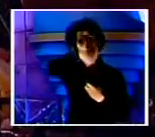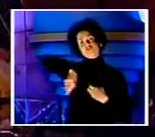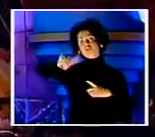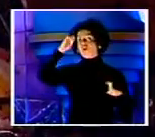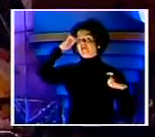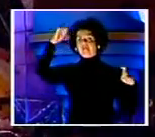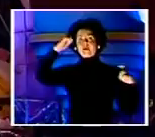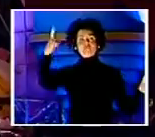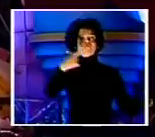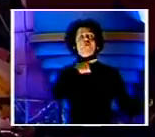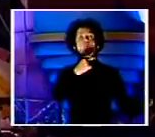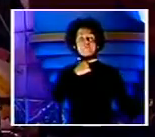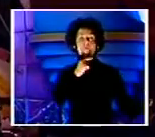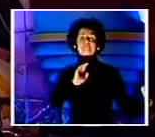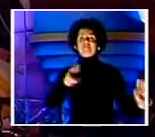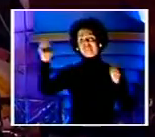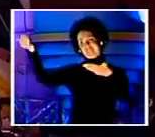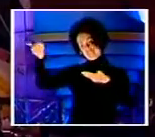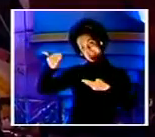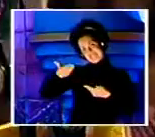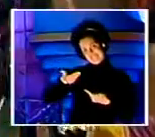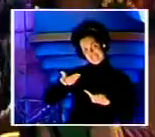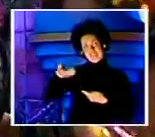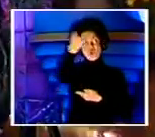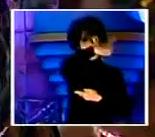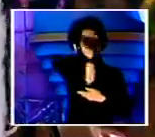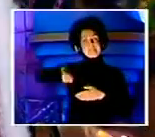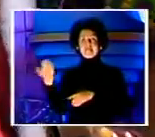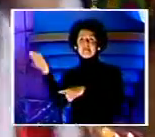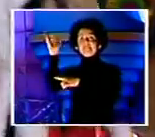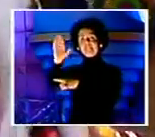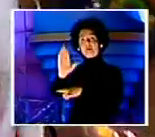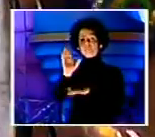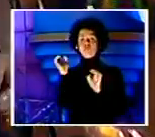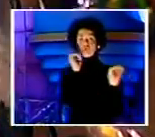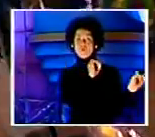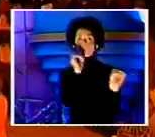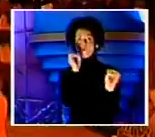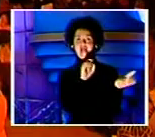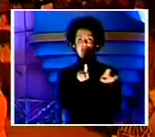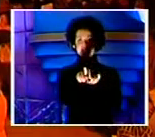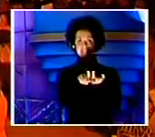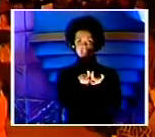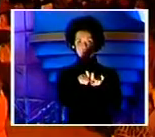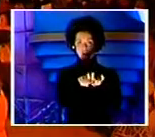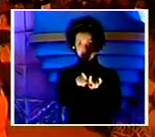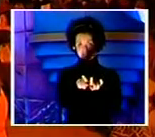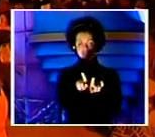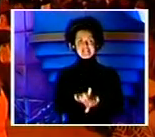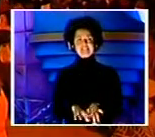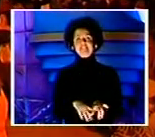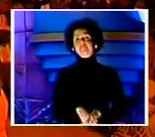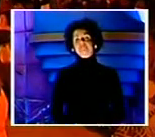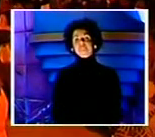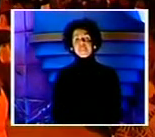humor, pero con un poquito de ayuda. Con todos ustedes, Crazy Kona. Ahí ha explicado el motivo